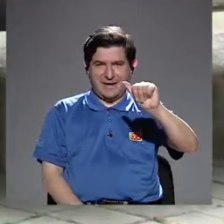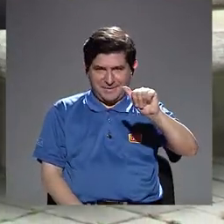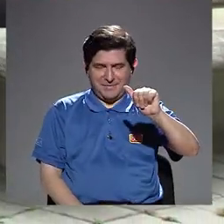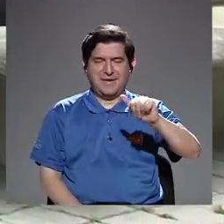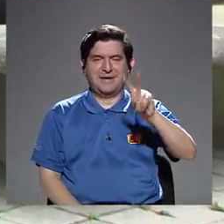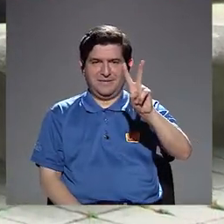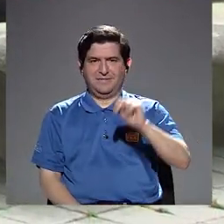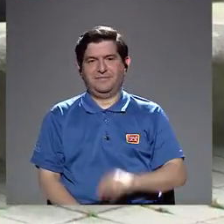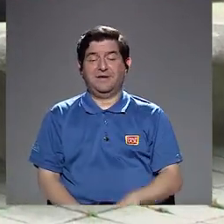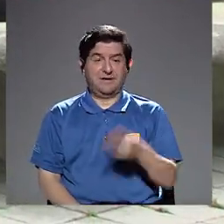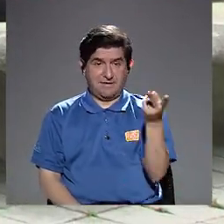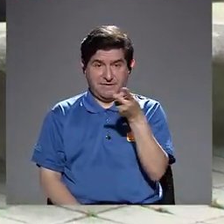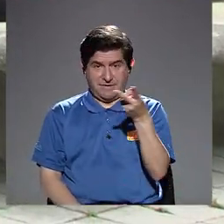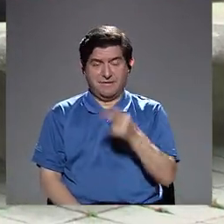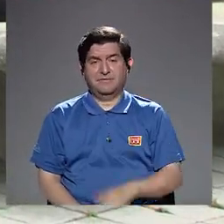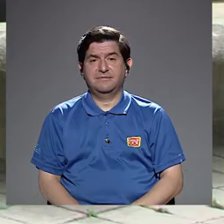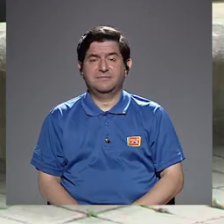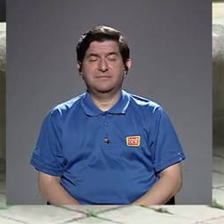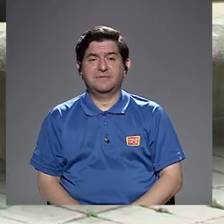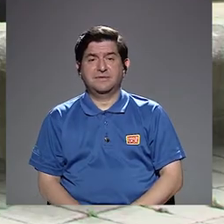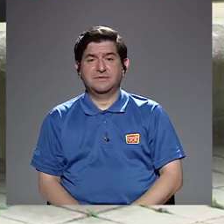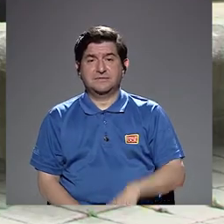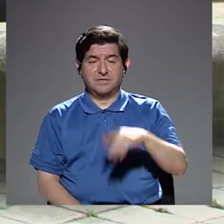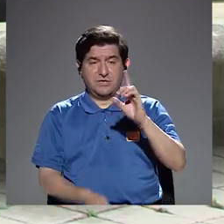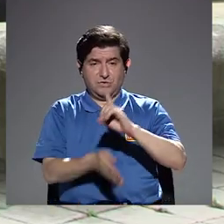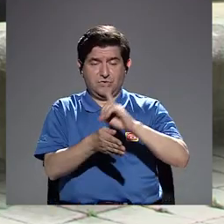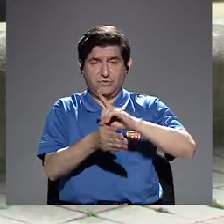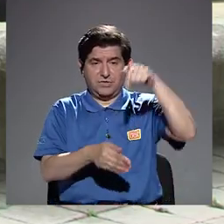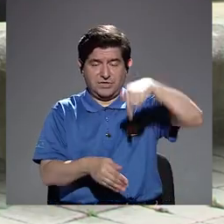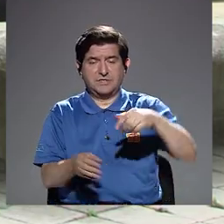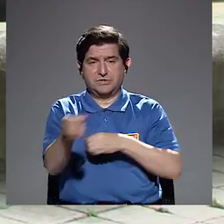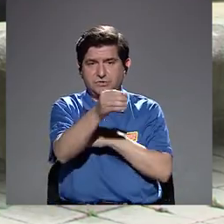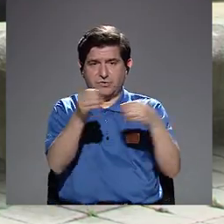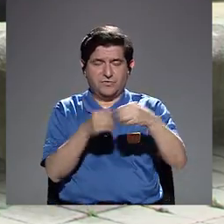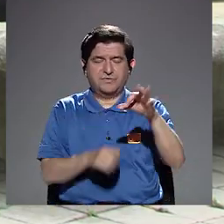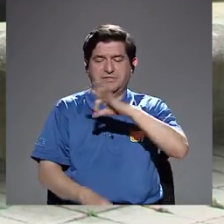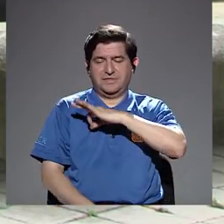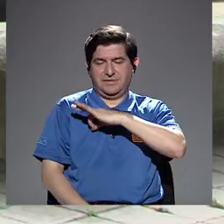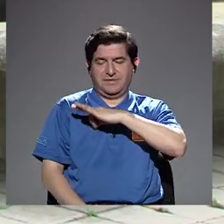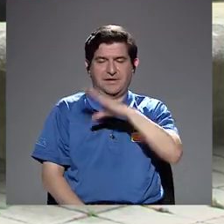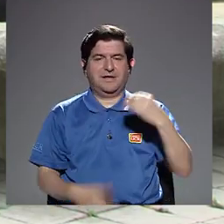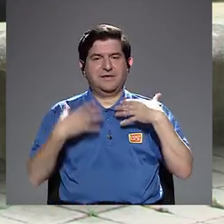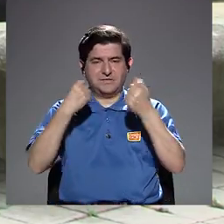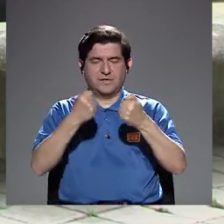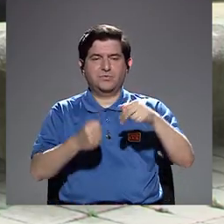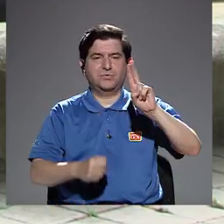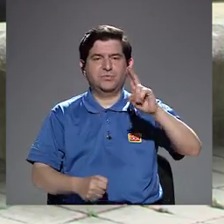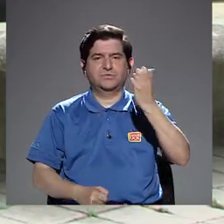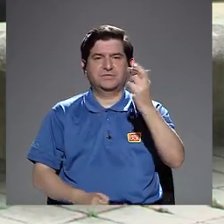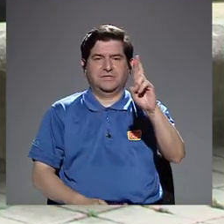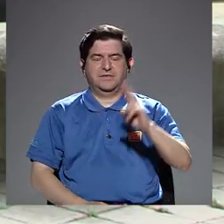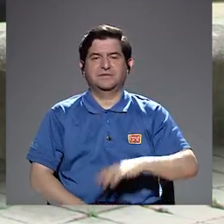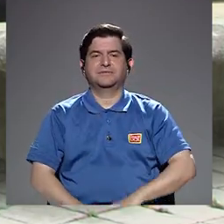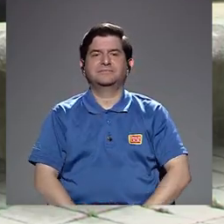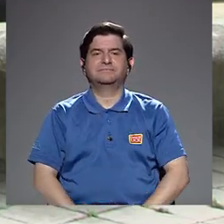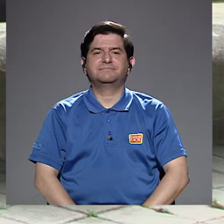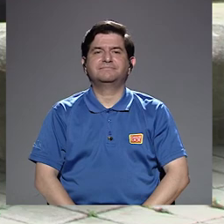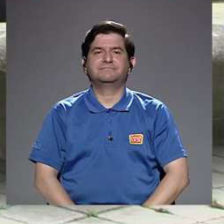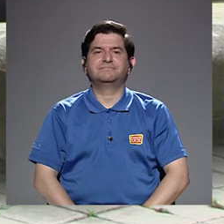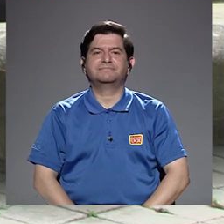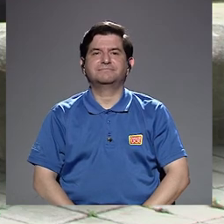Amelia Vega. Ambas son médicas acá en la Oficina de Bienestar y Salud de la Universidad de Costa Rica.